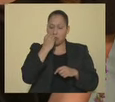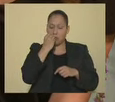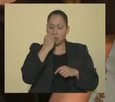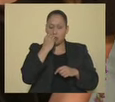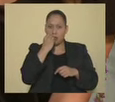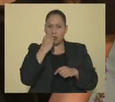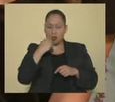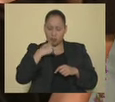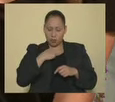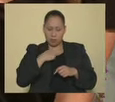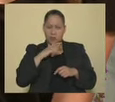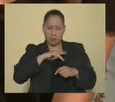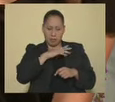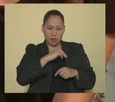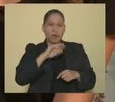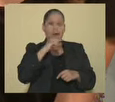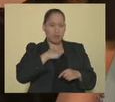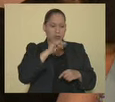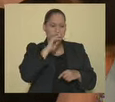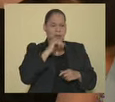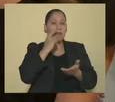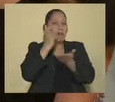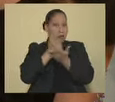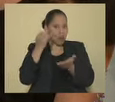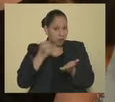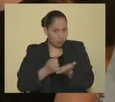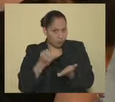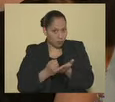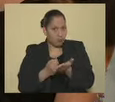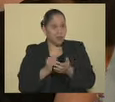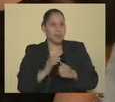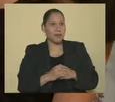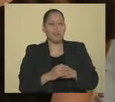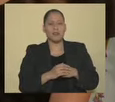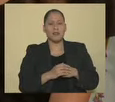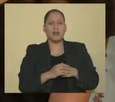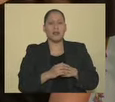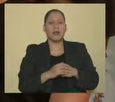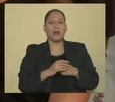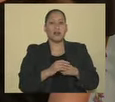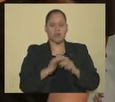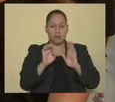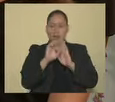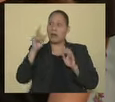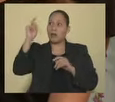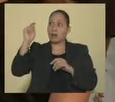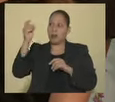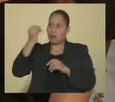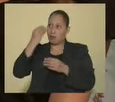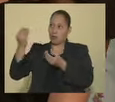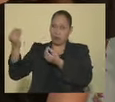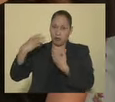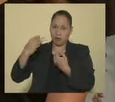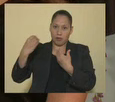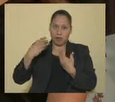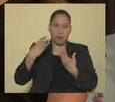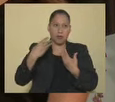yo como mamá debo de pagar impuestos. A ver, la pregunta es, al tener pensión alimenticia tu